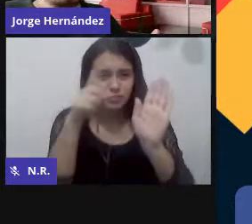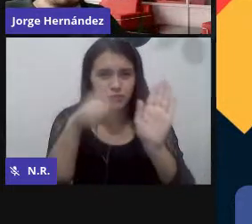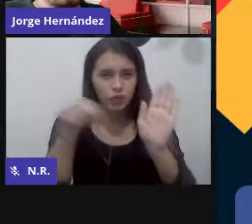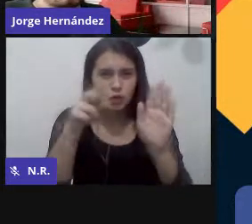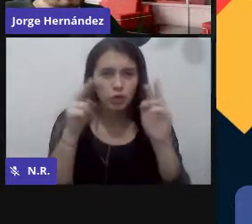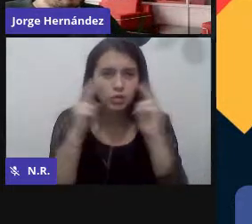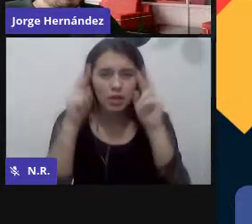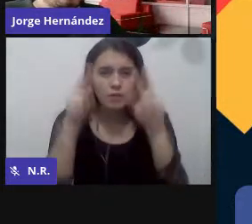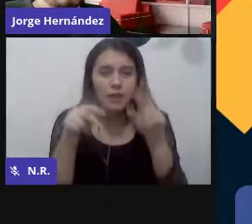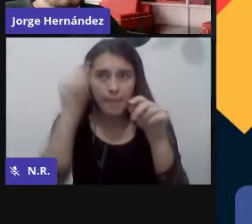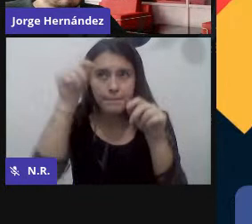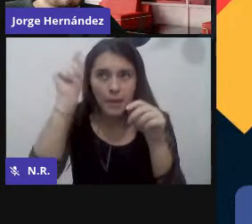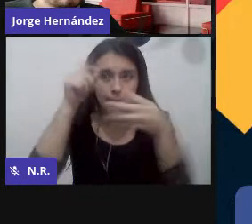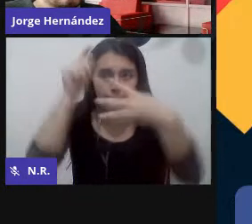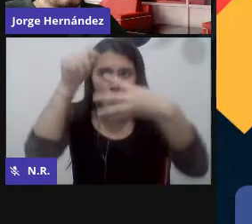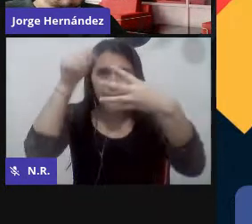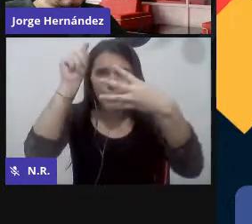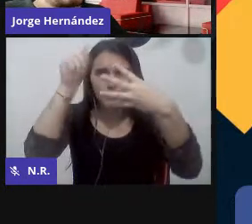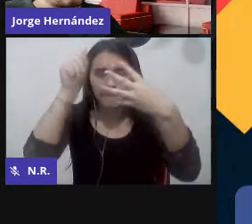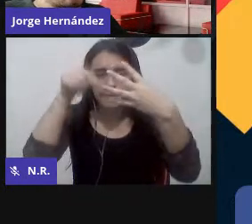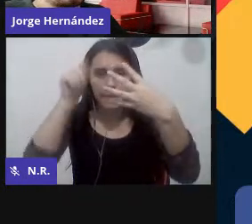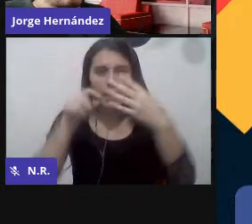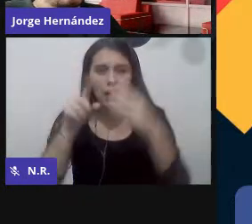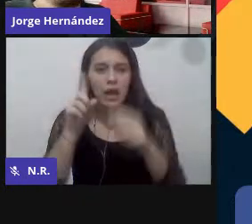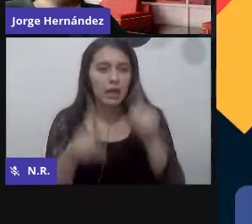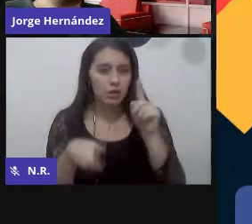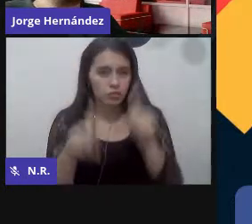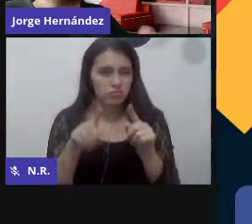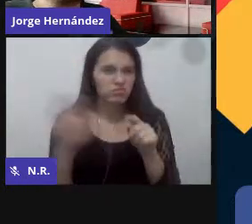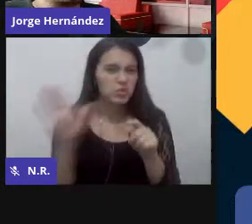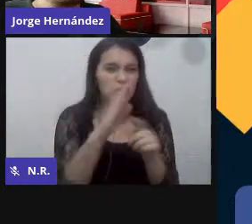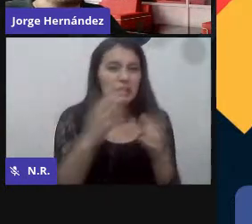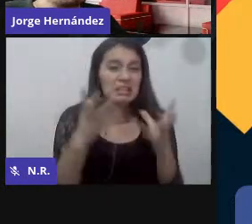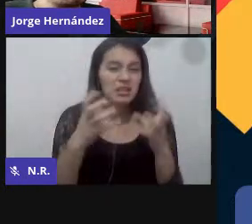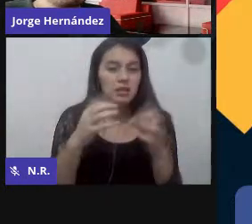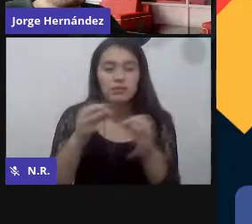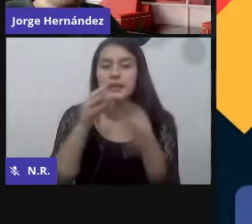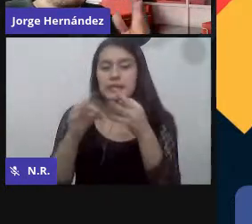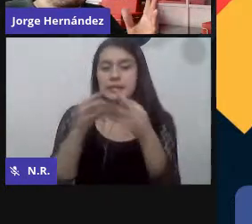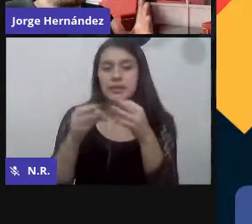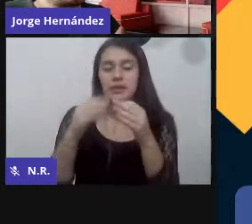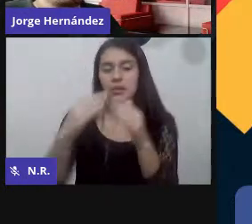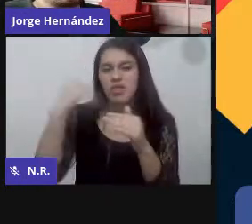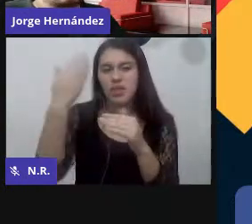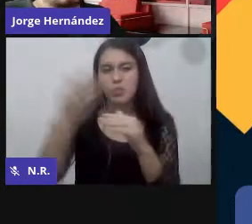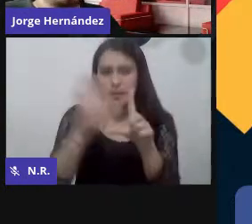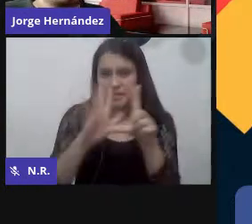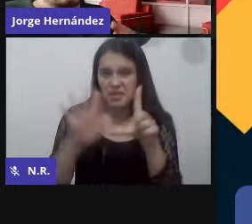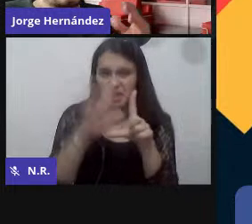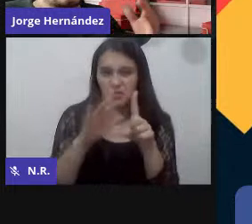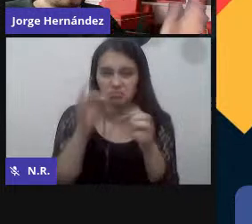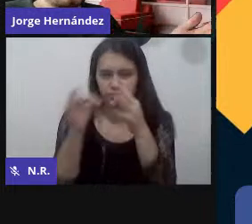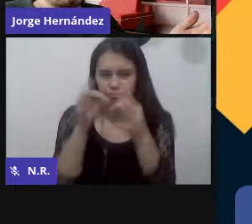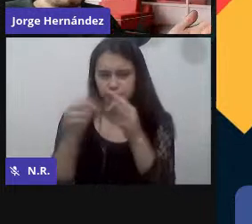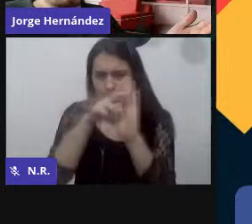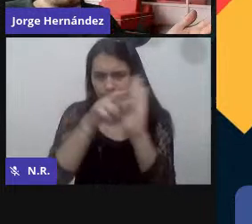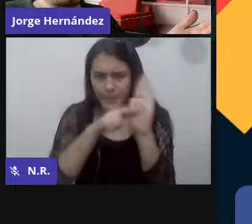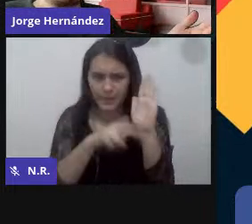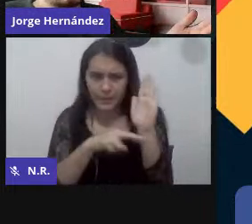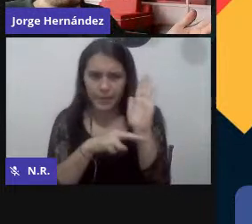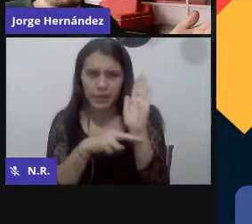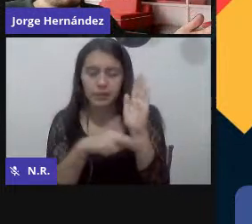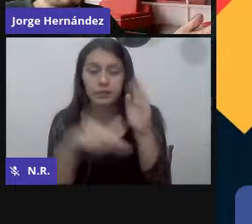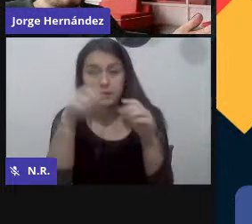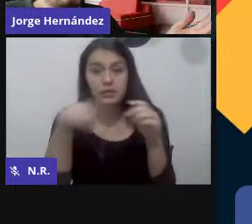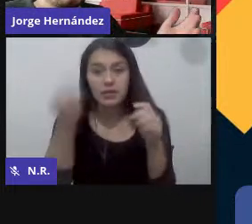unas opciones, unas configuraciones, que si lo desean les podemos explicar en un video, pero básicamente es una dirección de donde